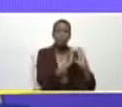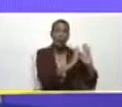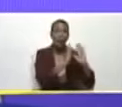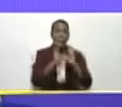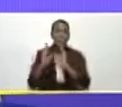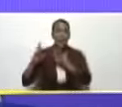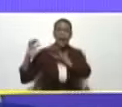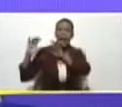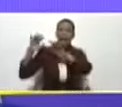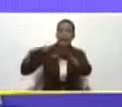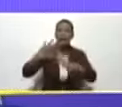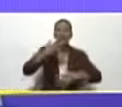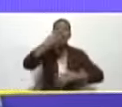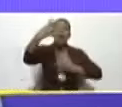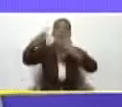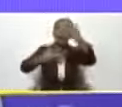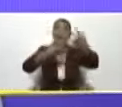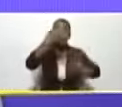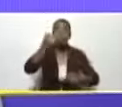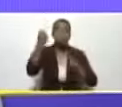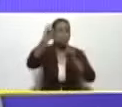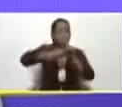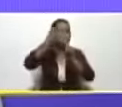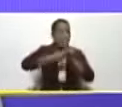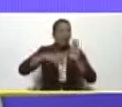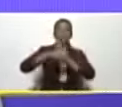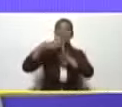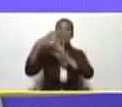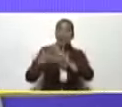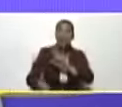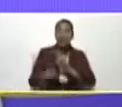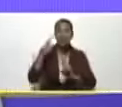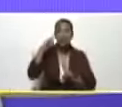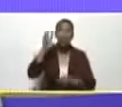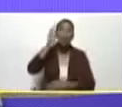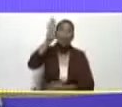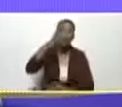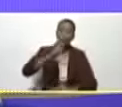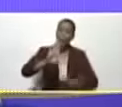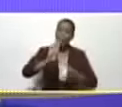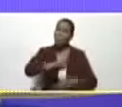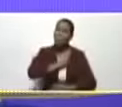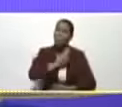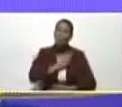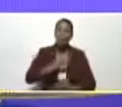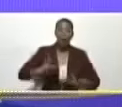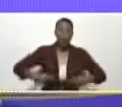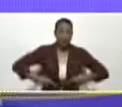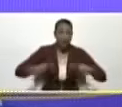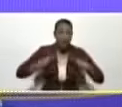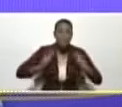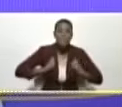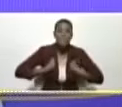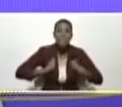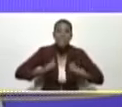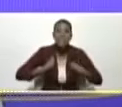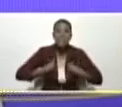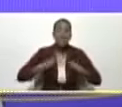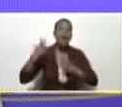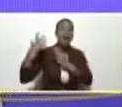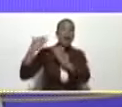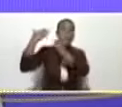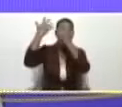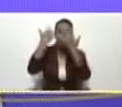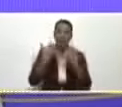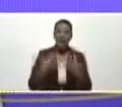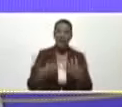calles gritando y luchando por su derecho al futuro a la vida la esperanza